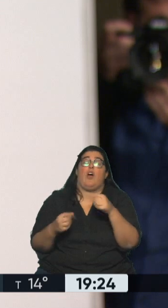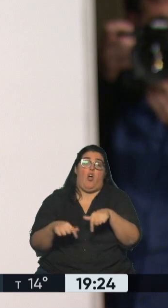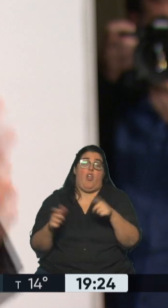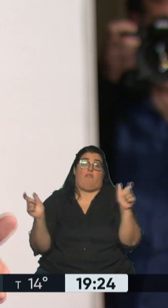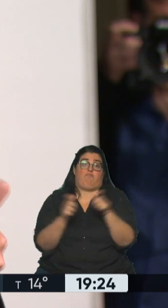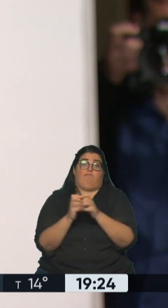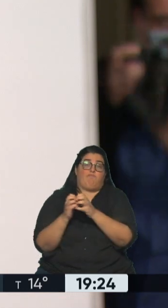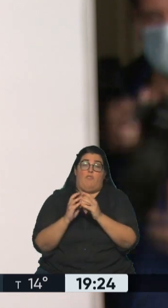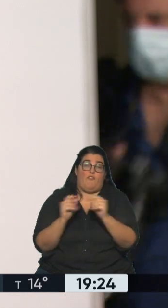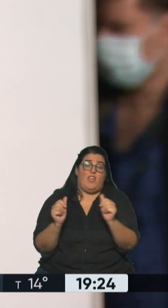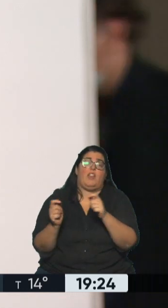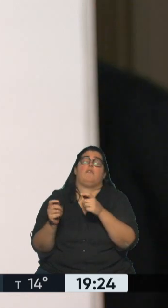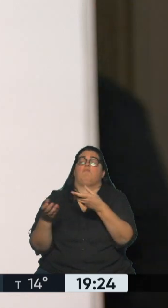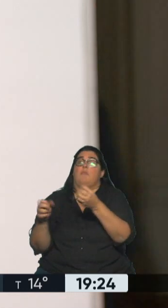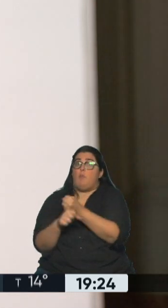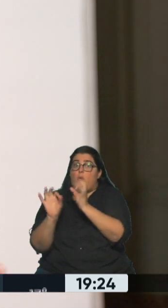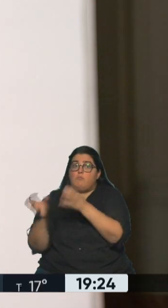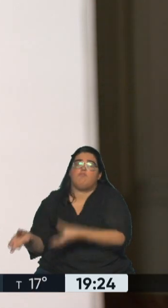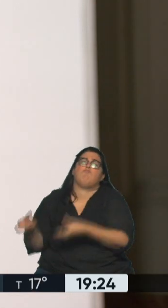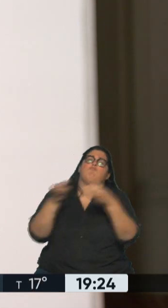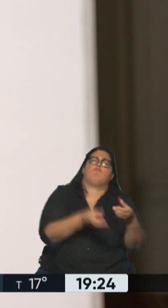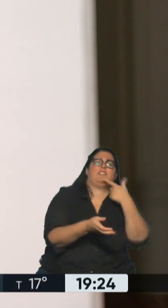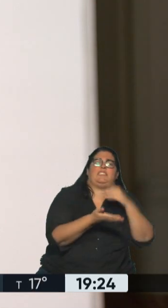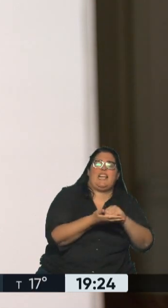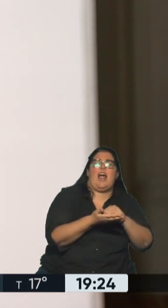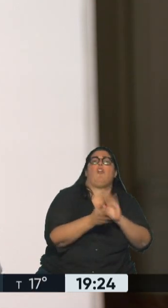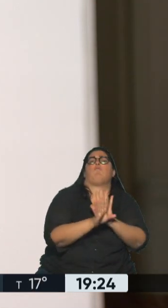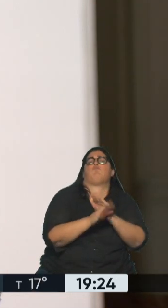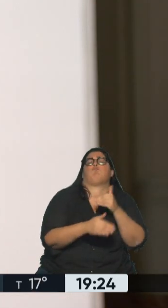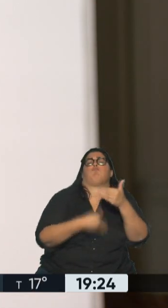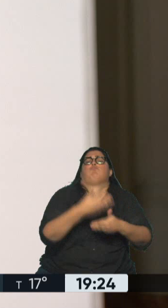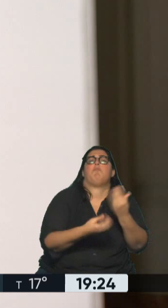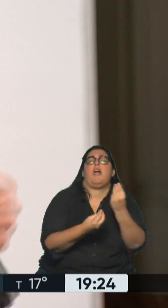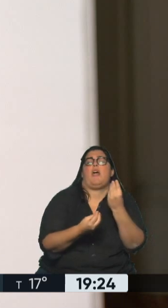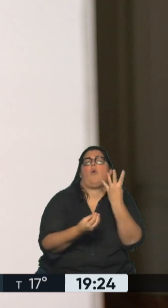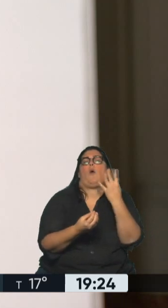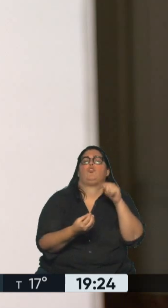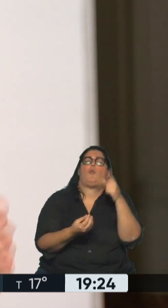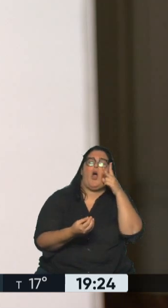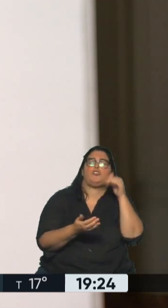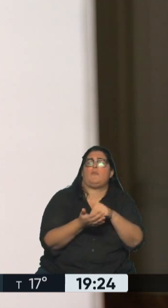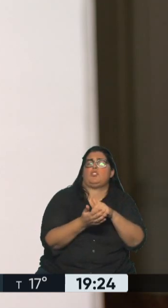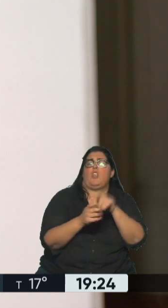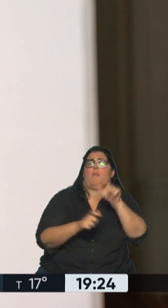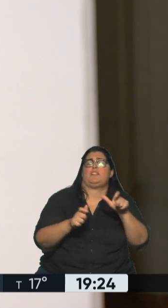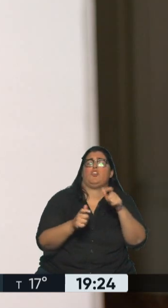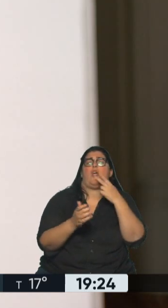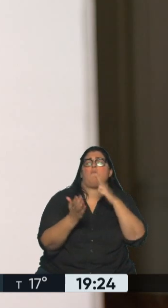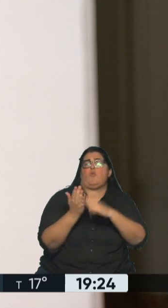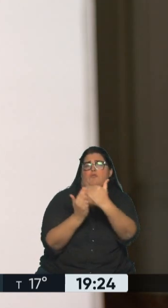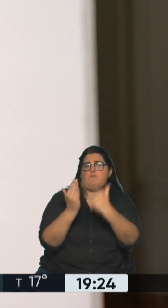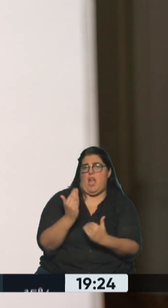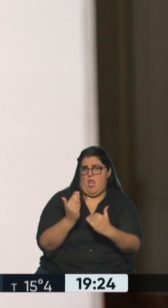la sesión, pasará al Senado y habremos dado un paso para que 4,8 millones de argentinos paguen menos